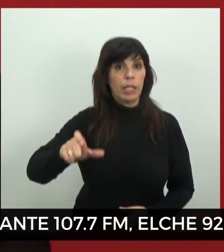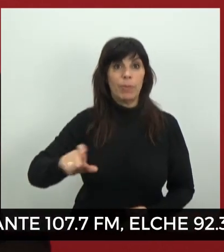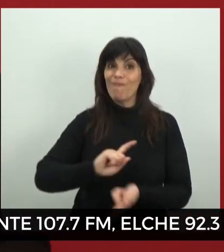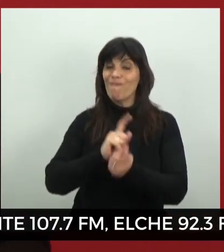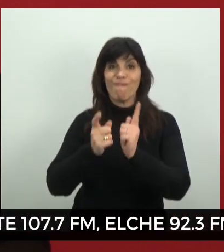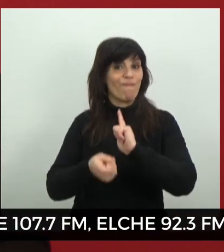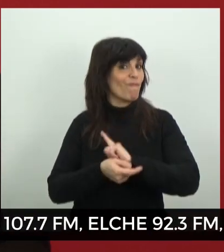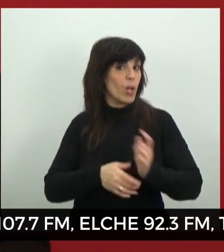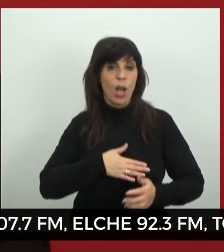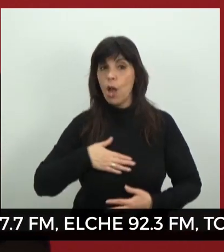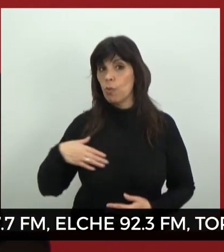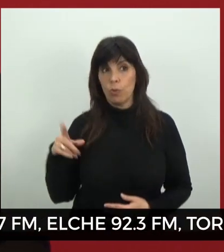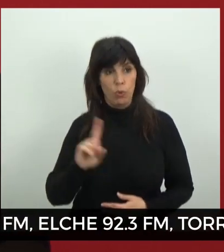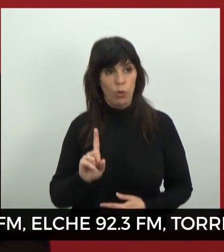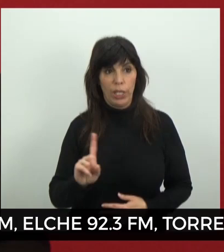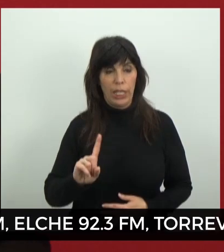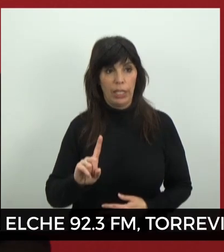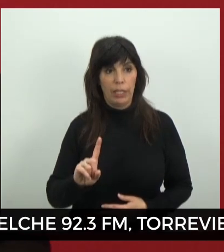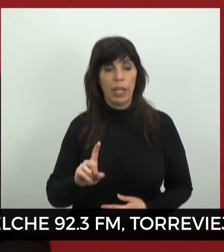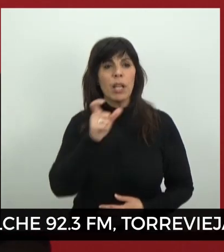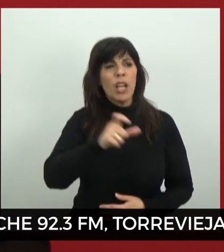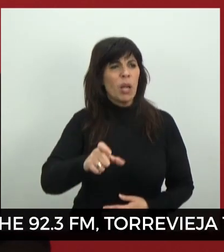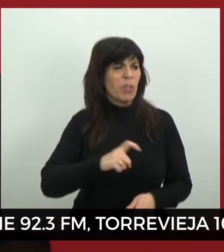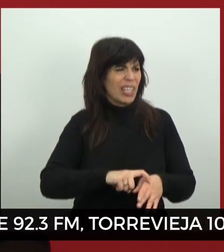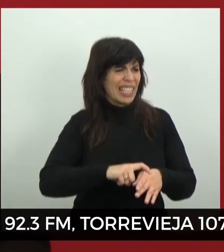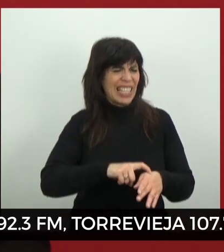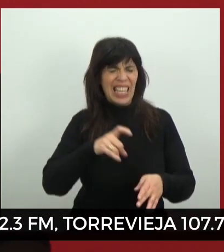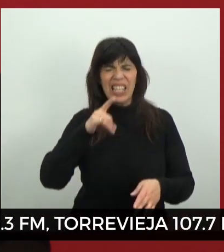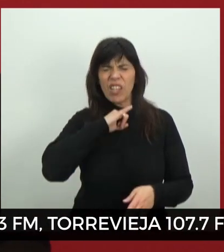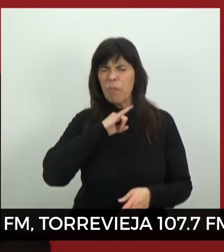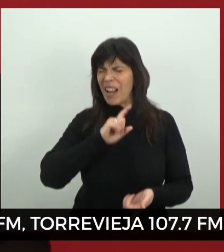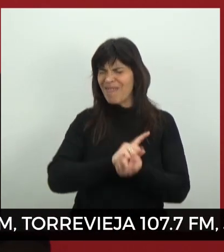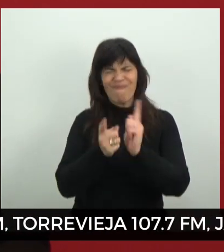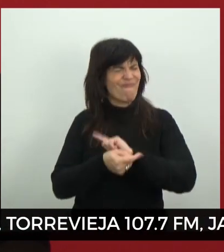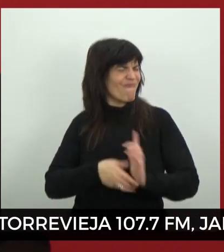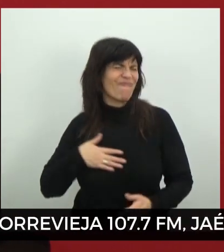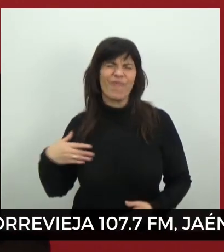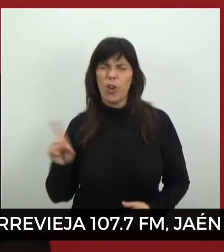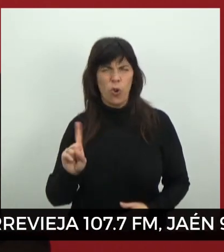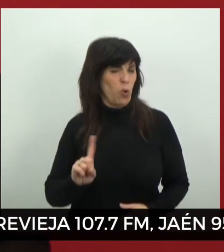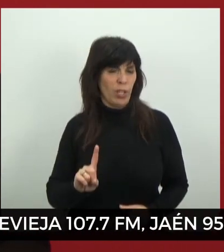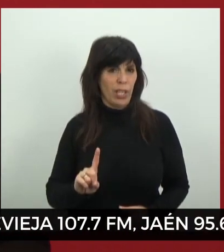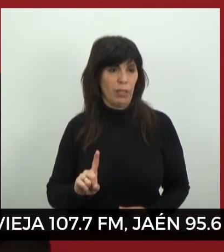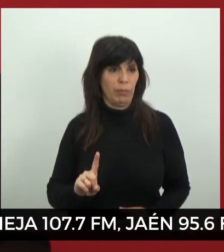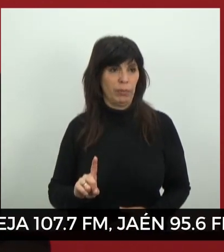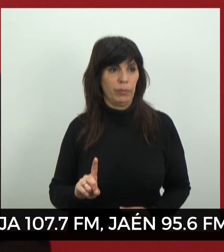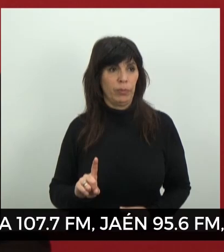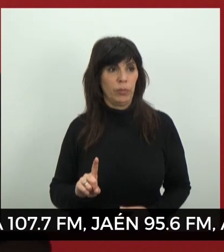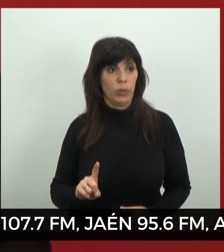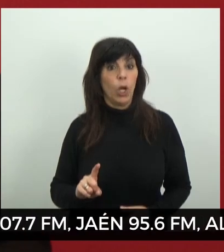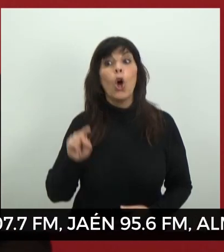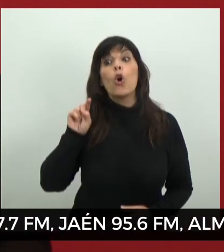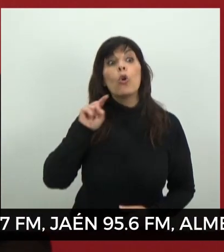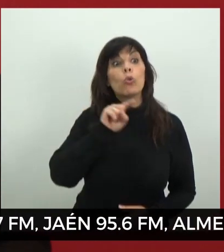cambiar. Gente con un mal carácter que no quiere cambiar, tú no le sacas ni un demonio.